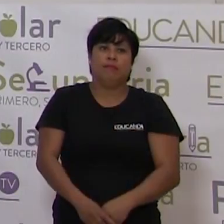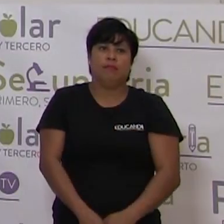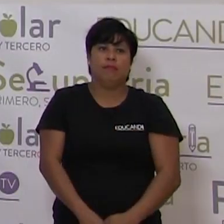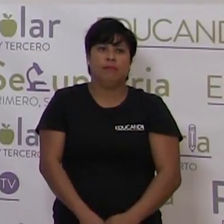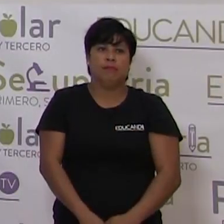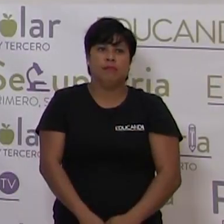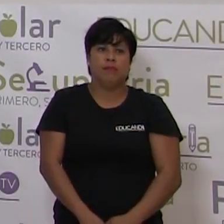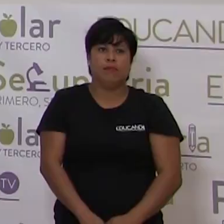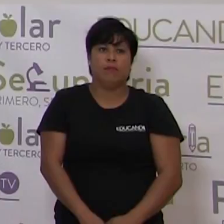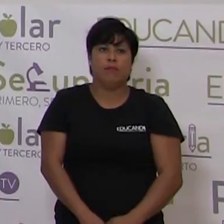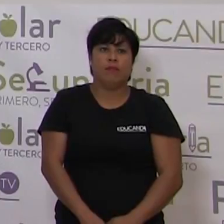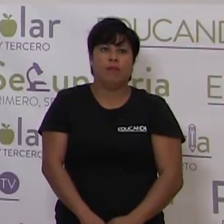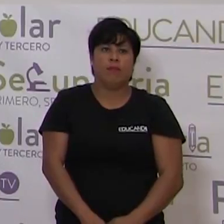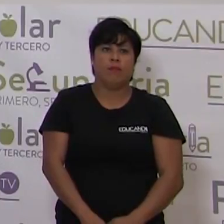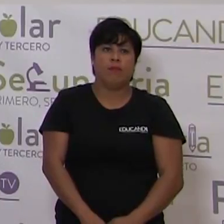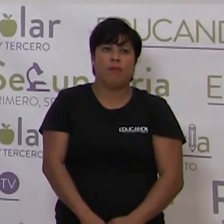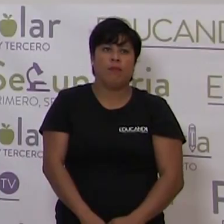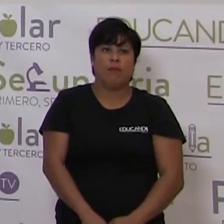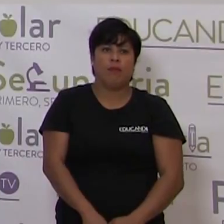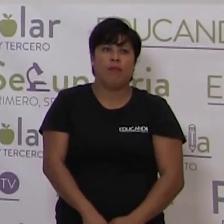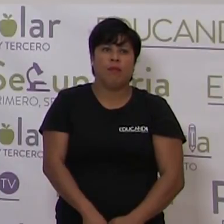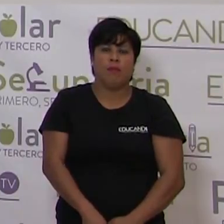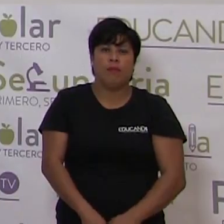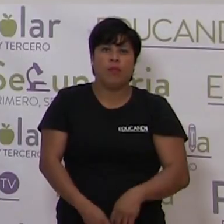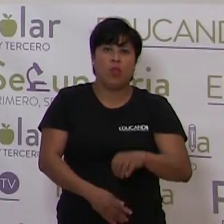el segmento O